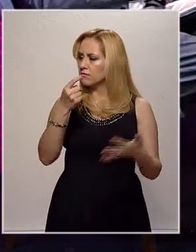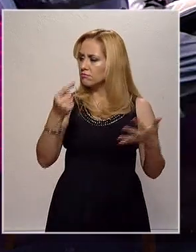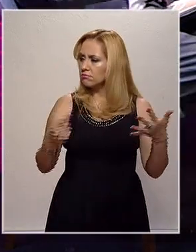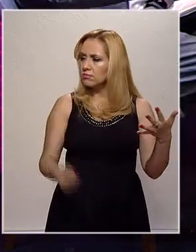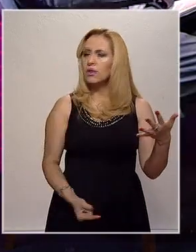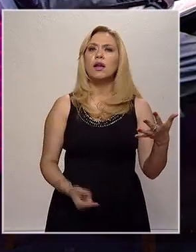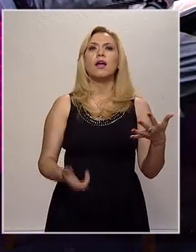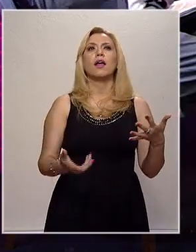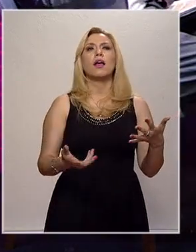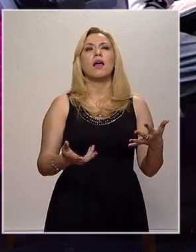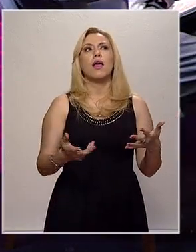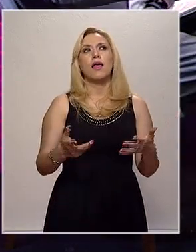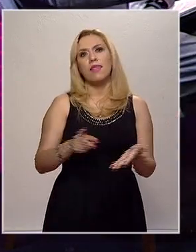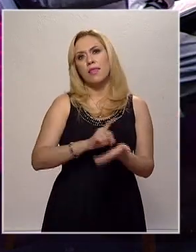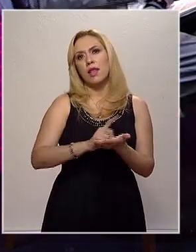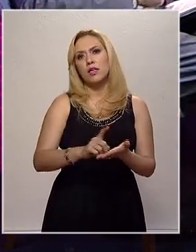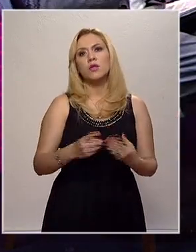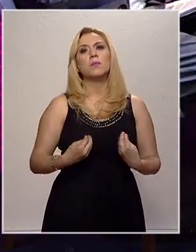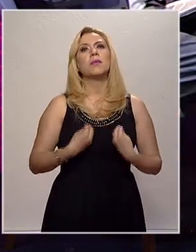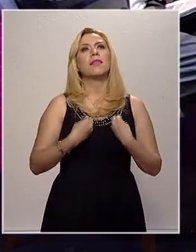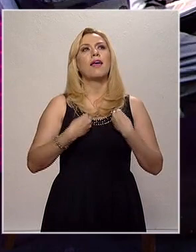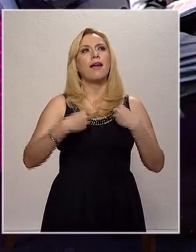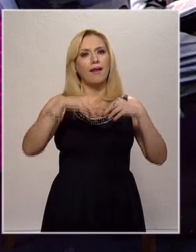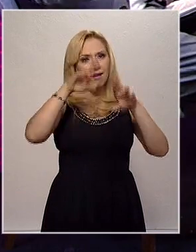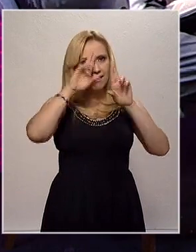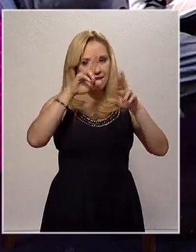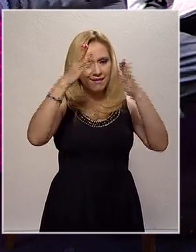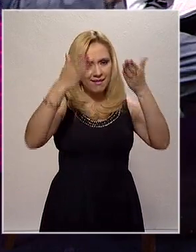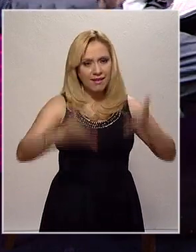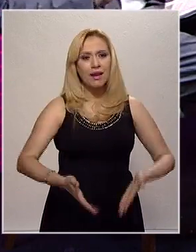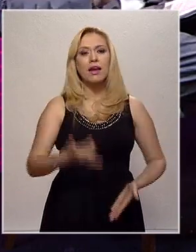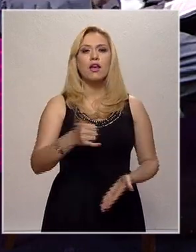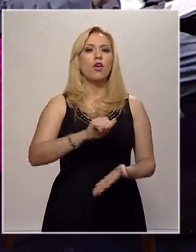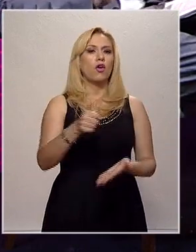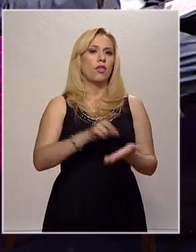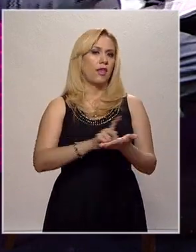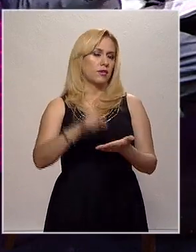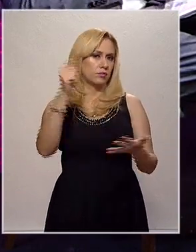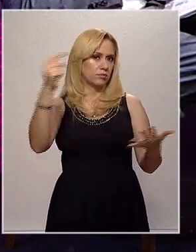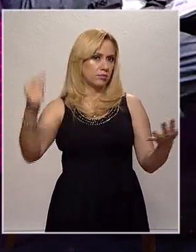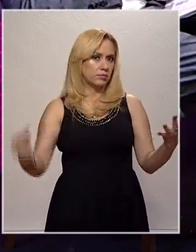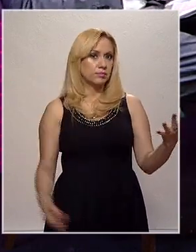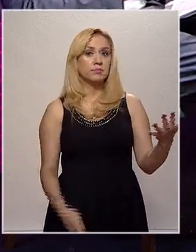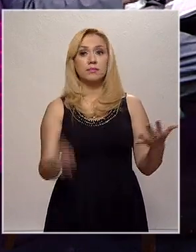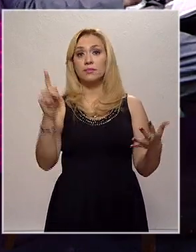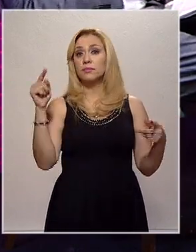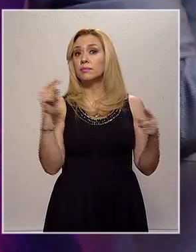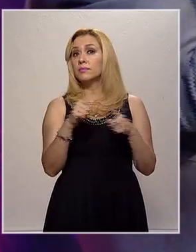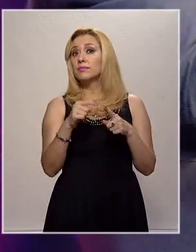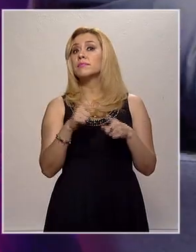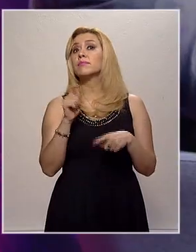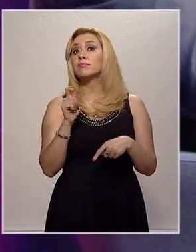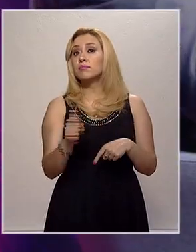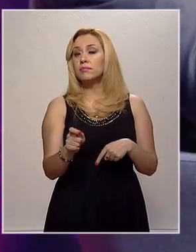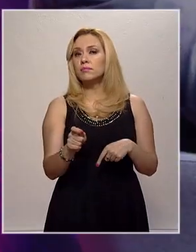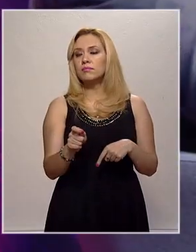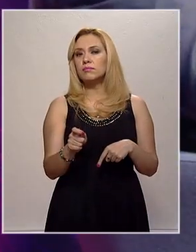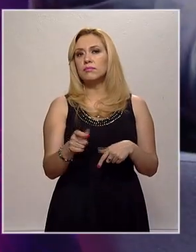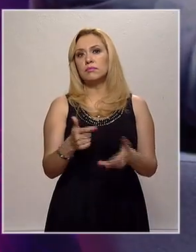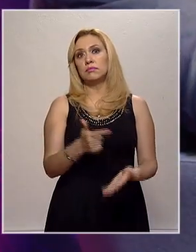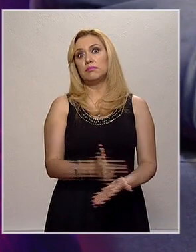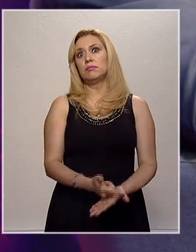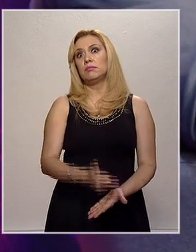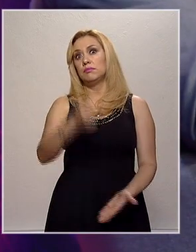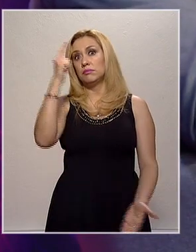materias, naturalmente el derecho a una vida digna y otros derechos según el caso concreto. Pero en principio diríamos la gravedad